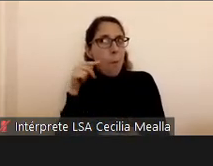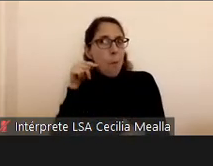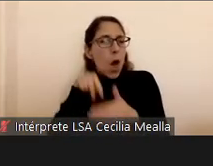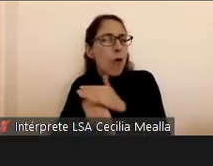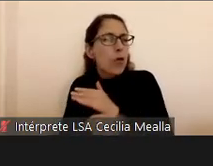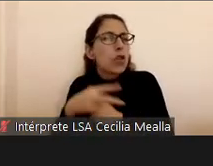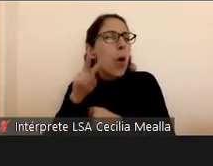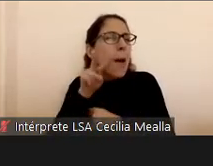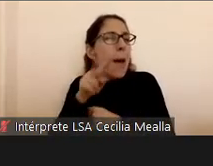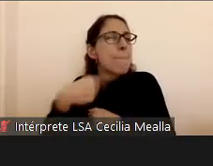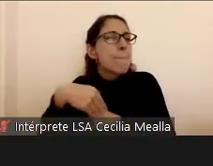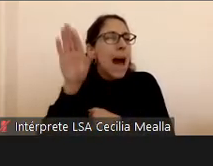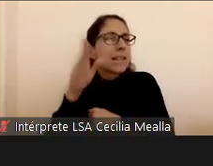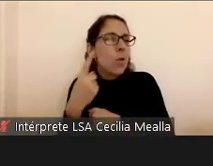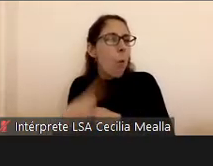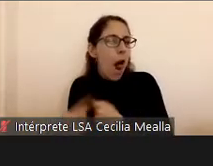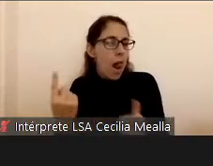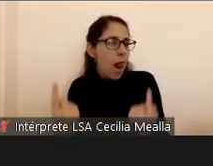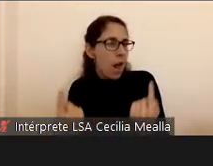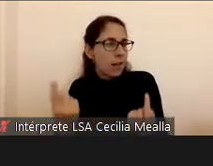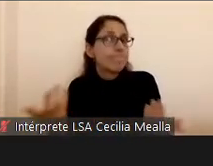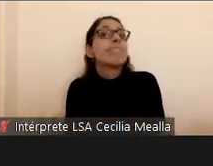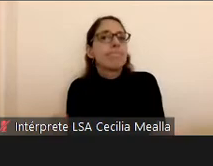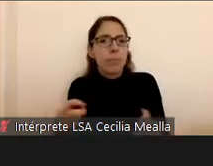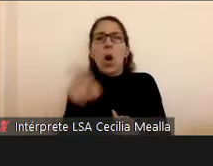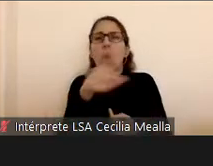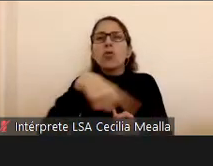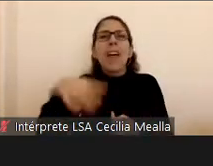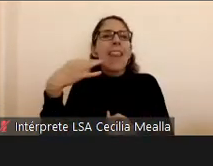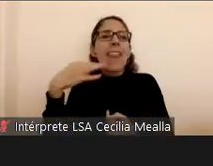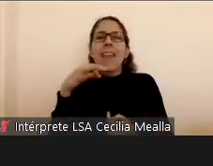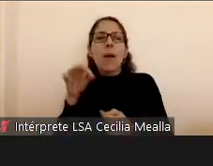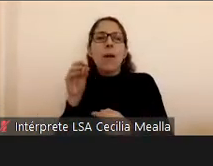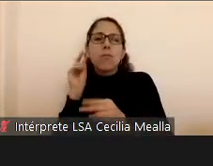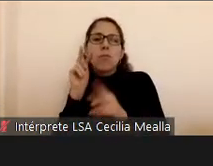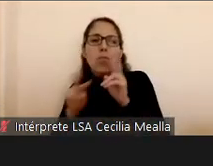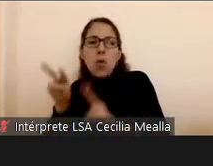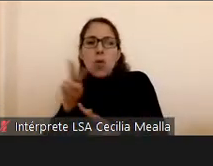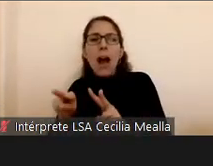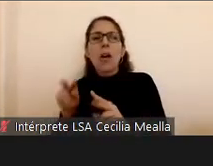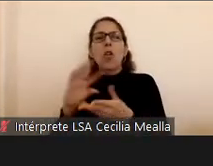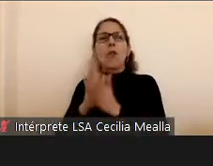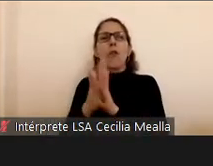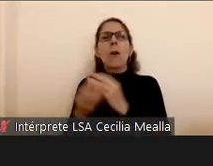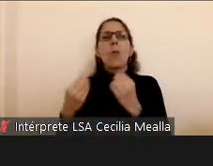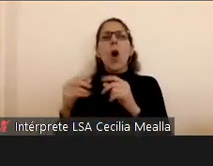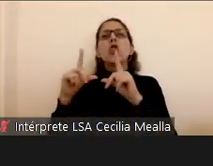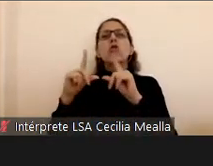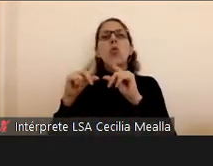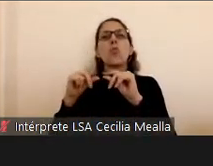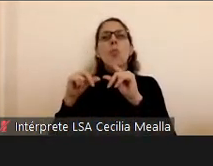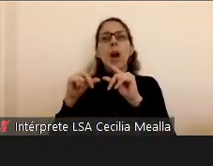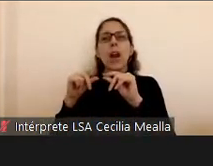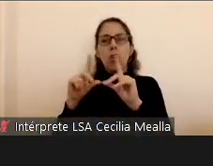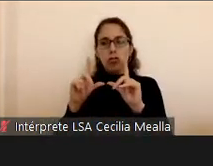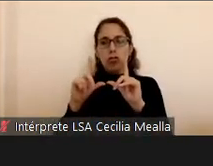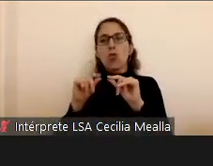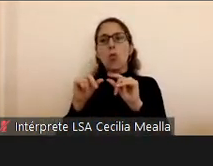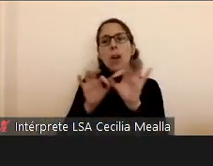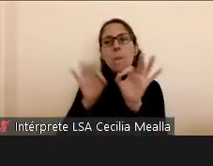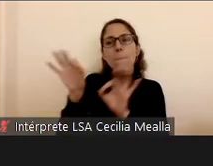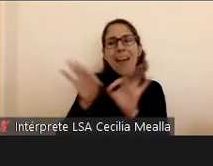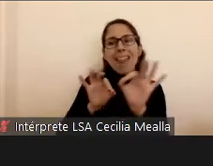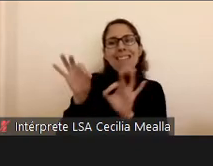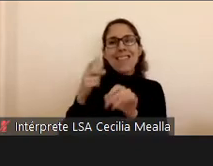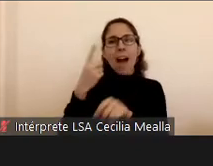Pero tienen que poder poner cuál es el poder con números, ¿sí? Con números. Y con la unidad que corresponde a la